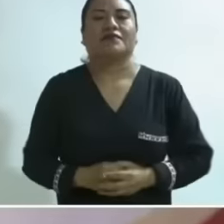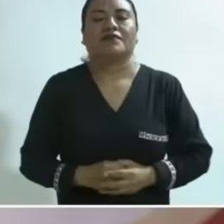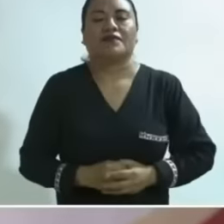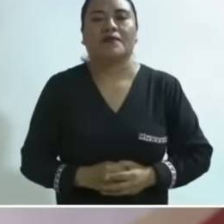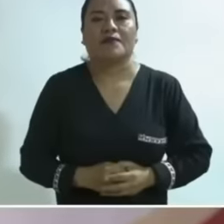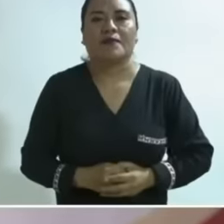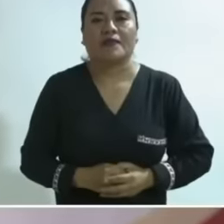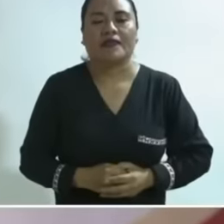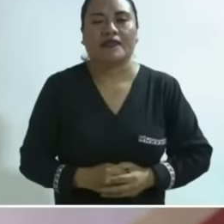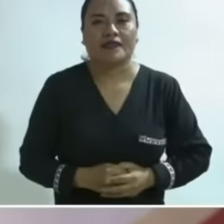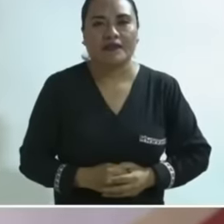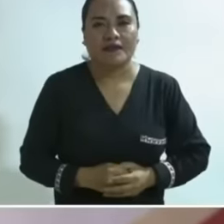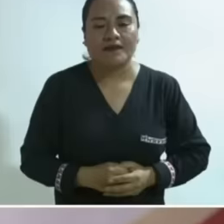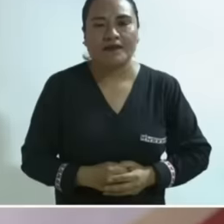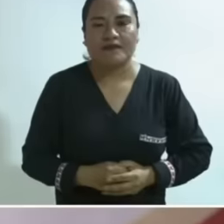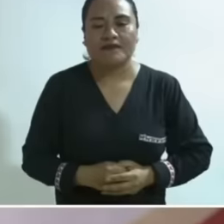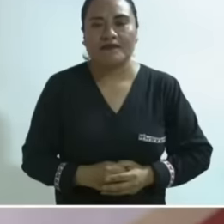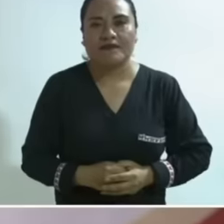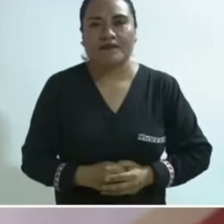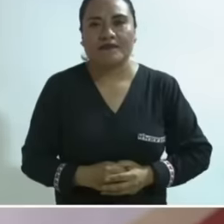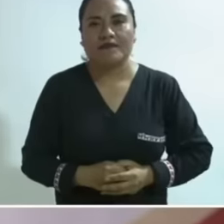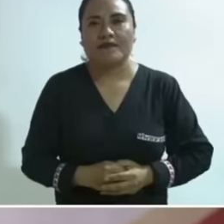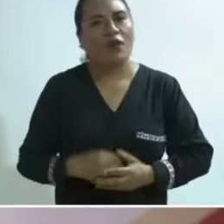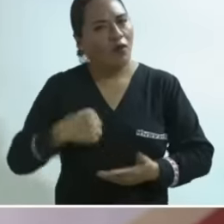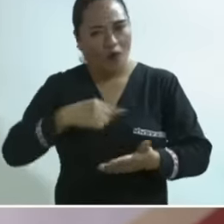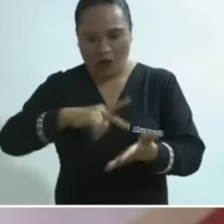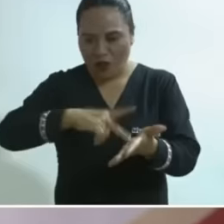Retomo el